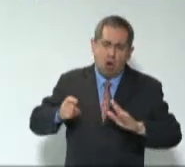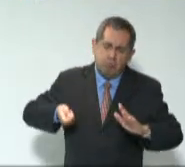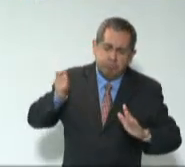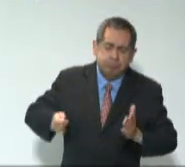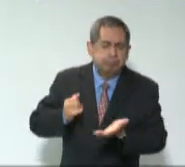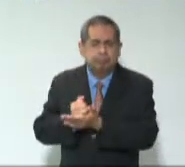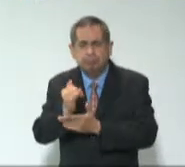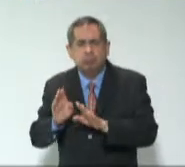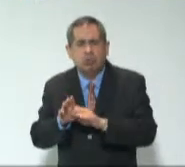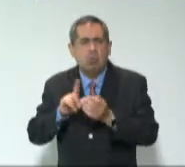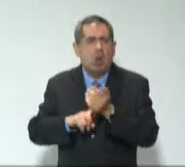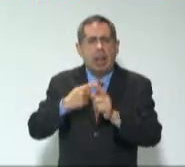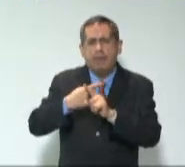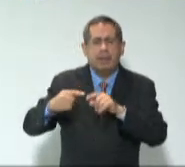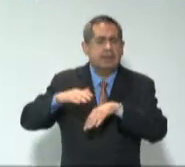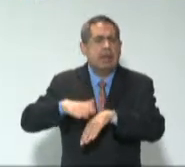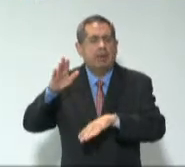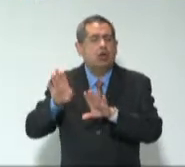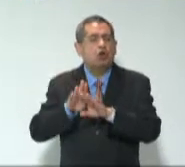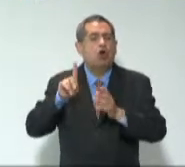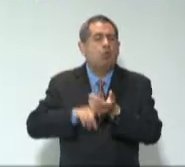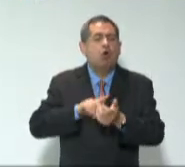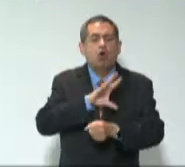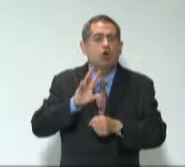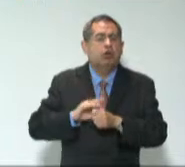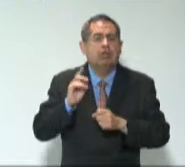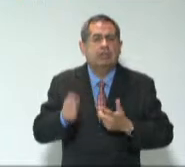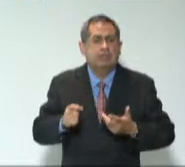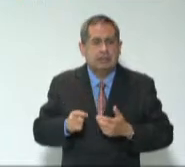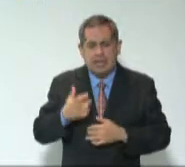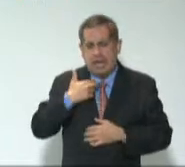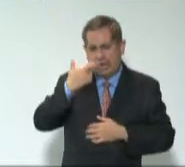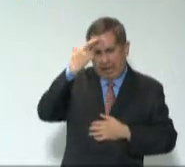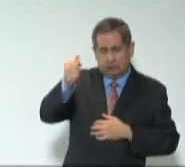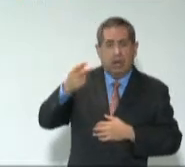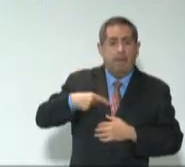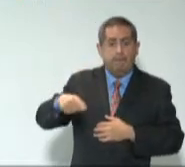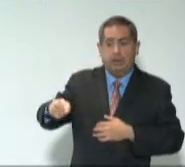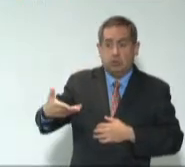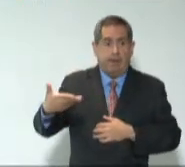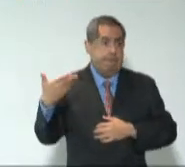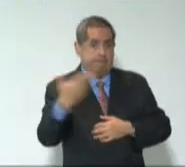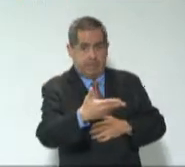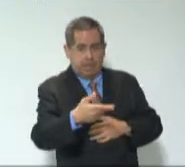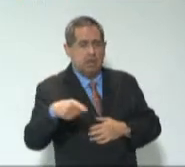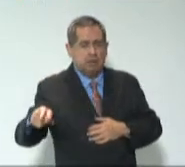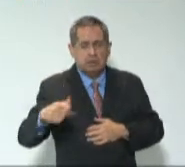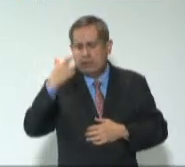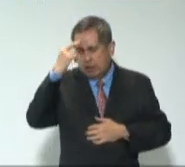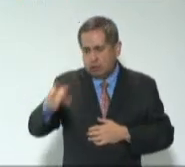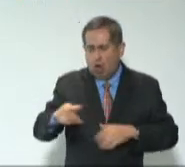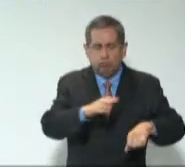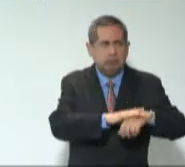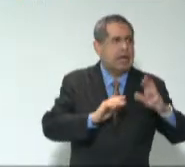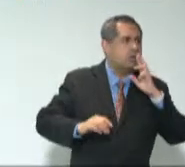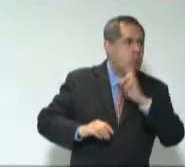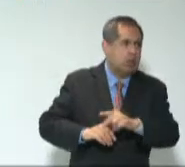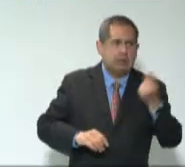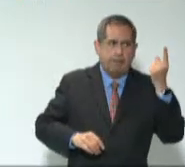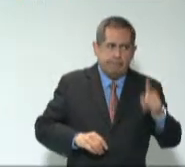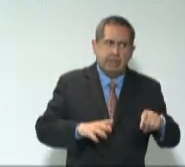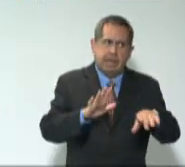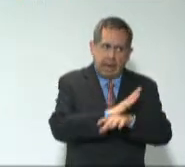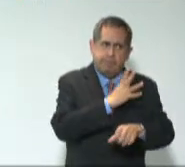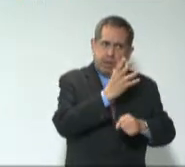más un poquito más de la mitad le ha dado la eh razón al ciudadano porque ha revocado ha modificado ha ordenado la